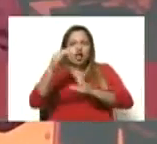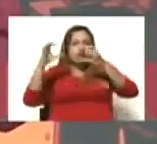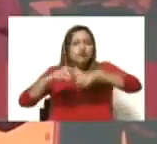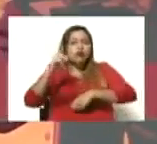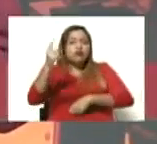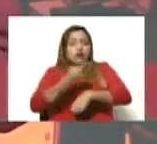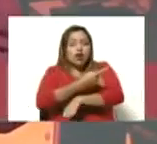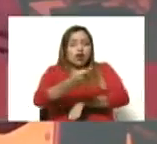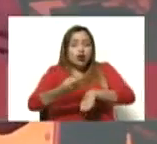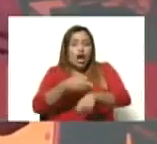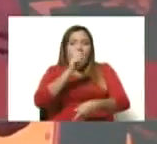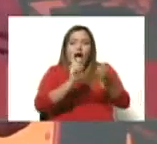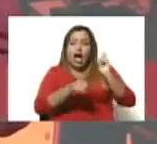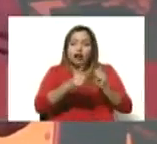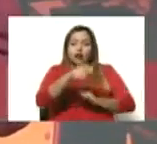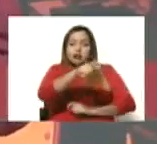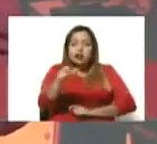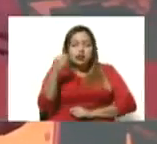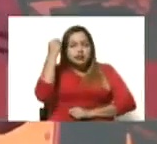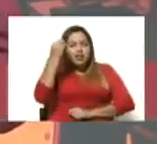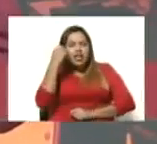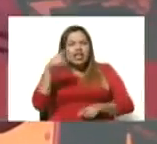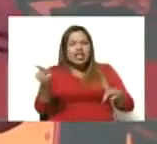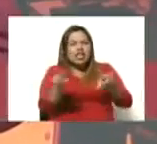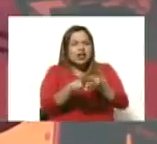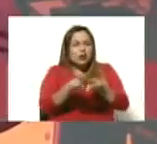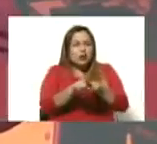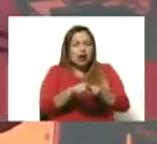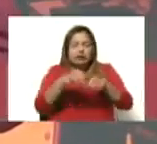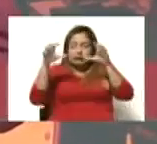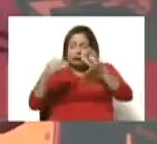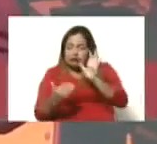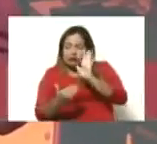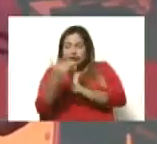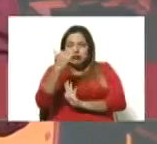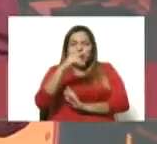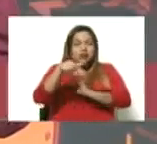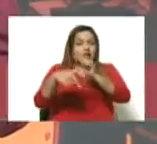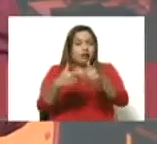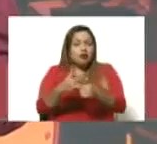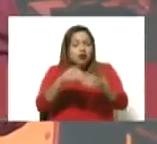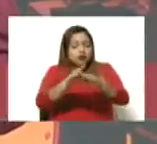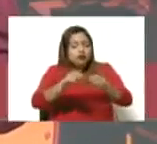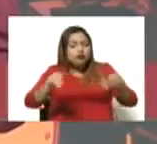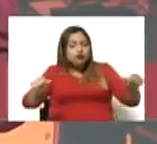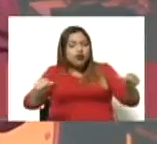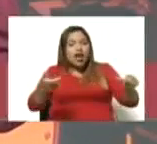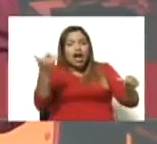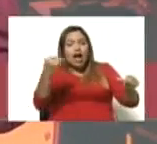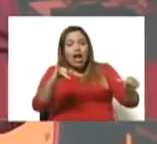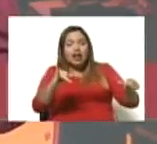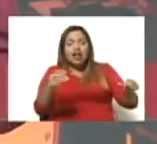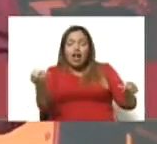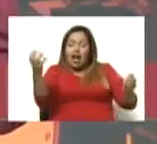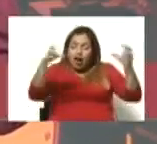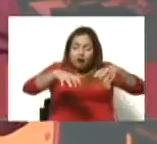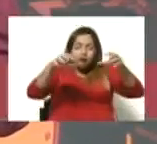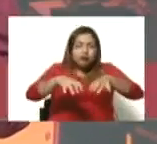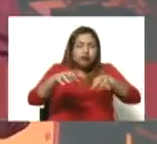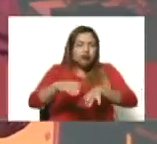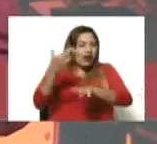hora, algo que las autoridades consideran un nivel elevado, tomando en cuenta que ya ese terreno se encontraba saturado y afectado por